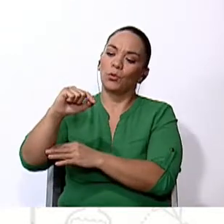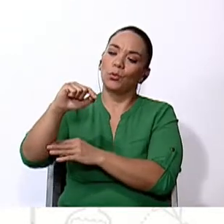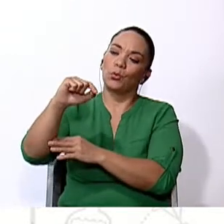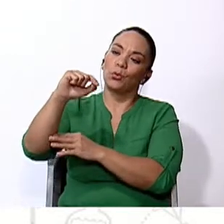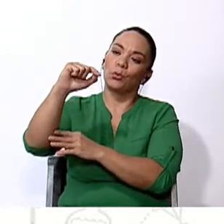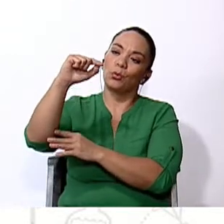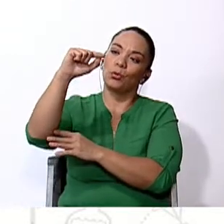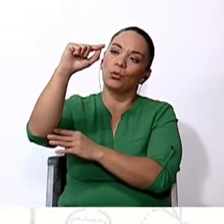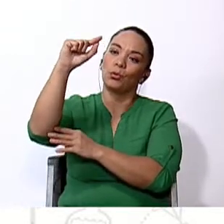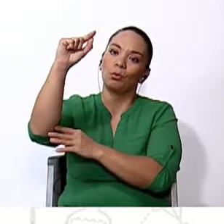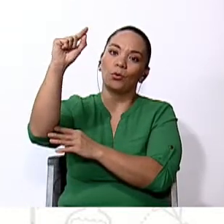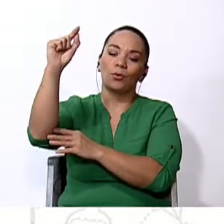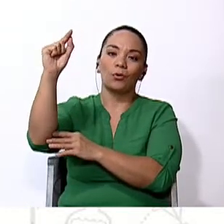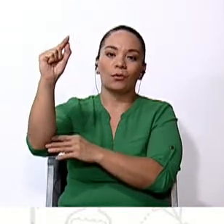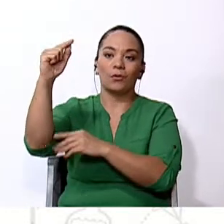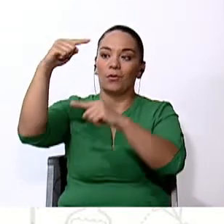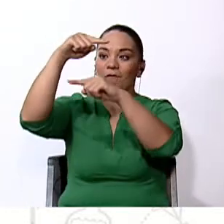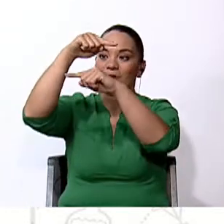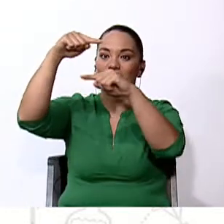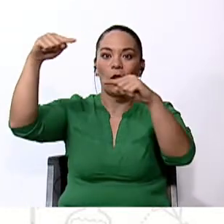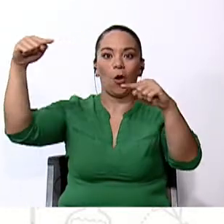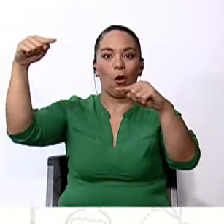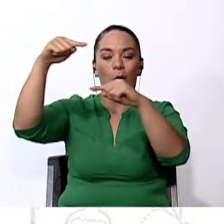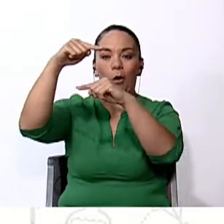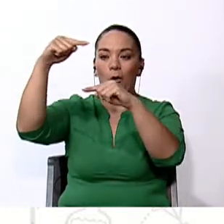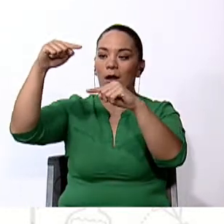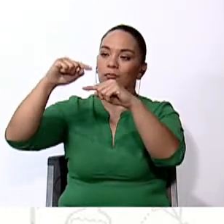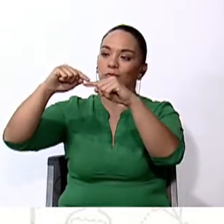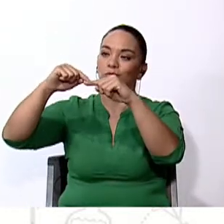del renglón, al techo del renglón.